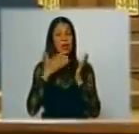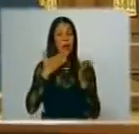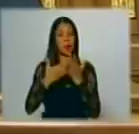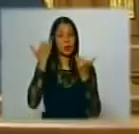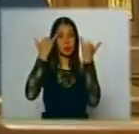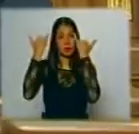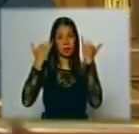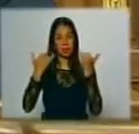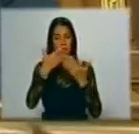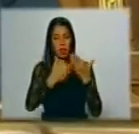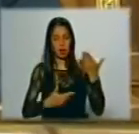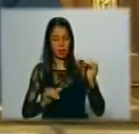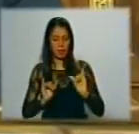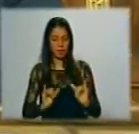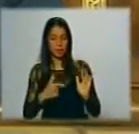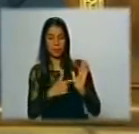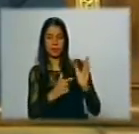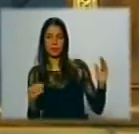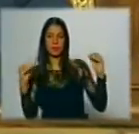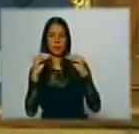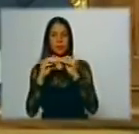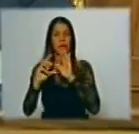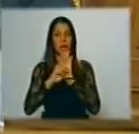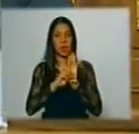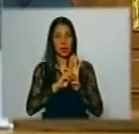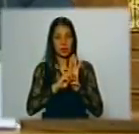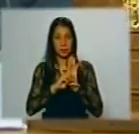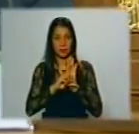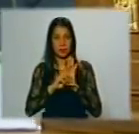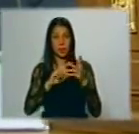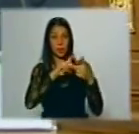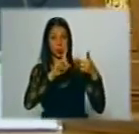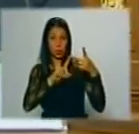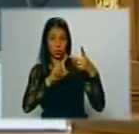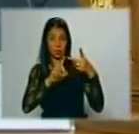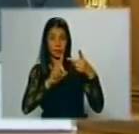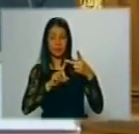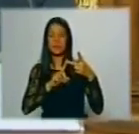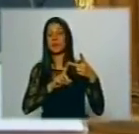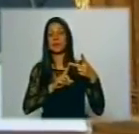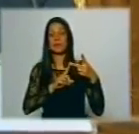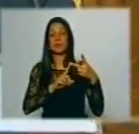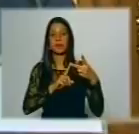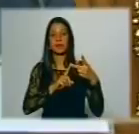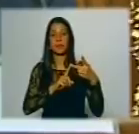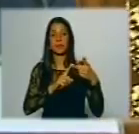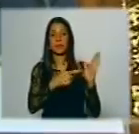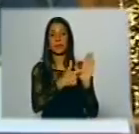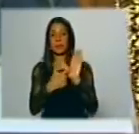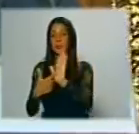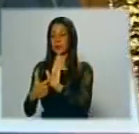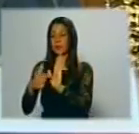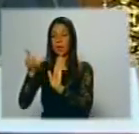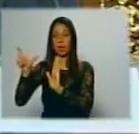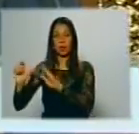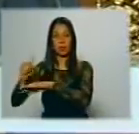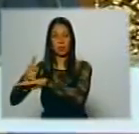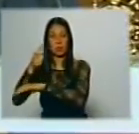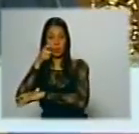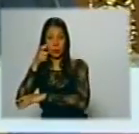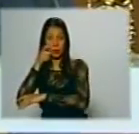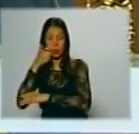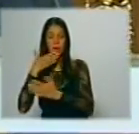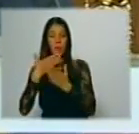las materias propias de esta ley constitucional. 2. Presentar a la consideración del órgano rector